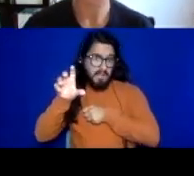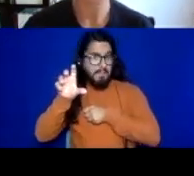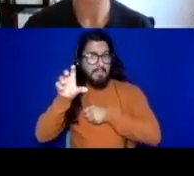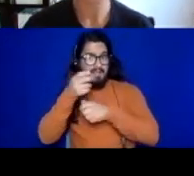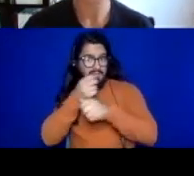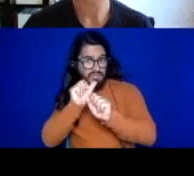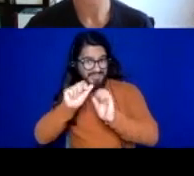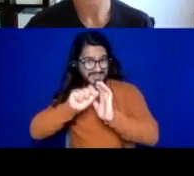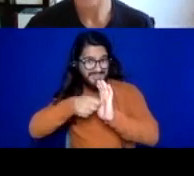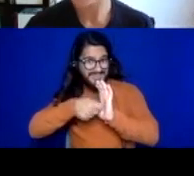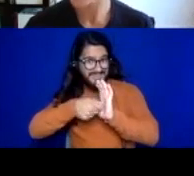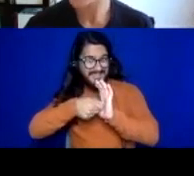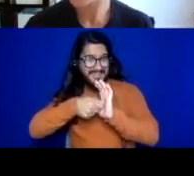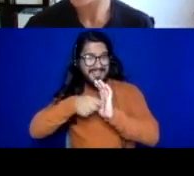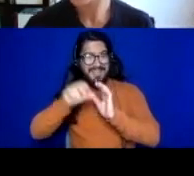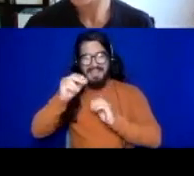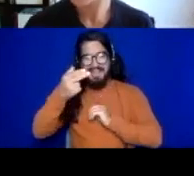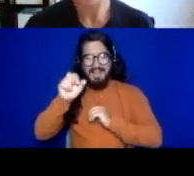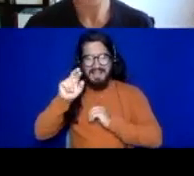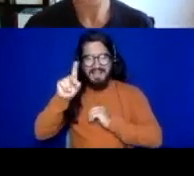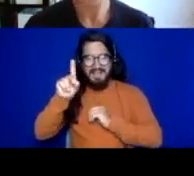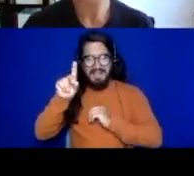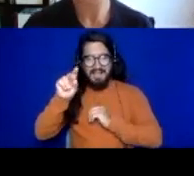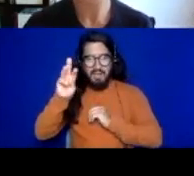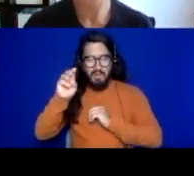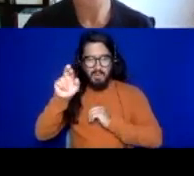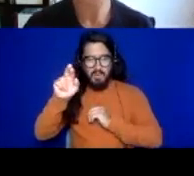Una clave de seguridad es para el hardware.